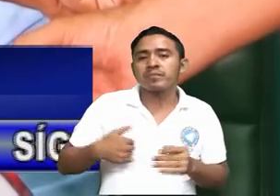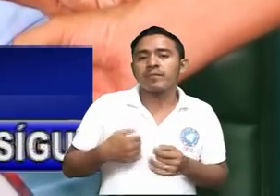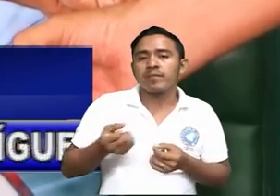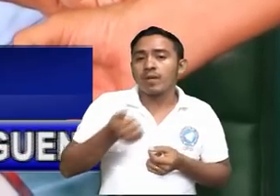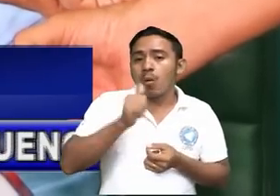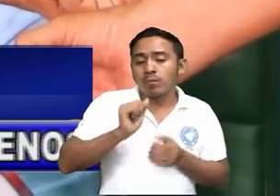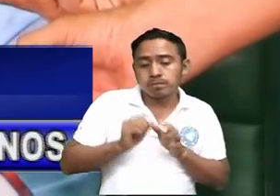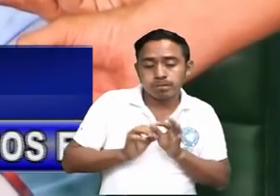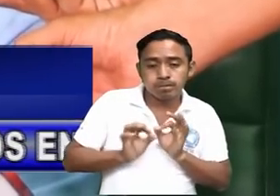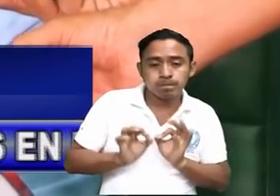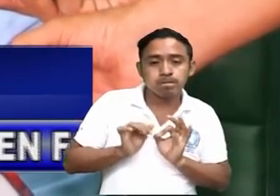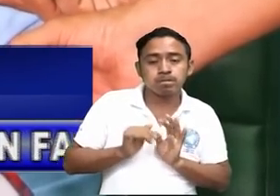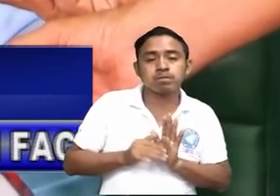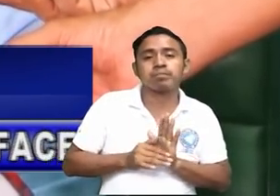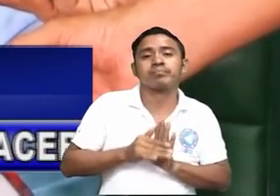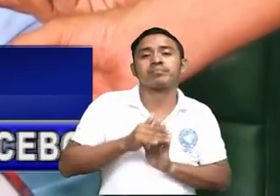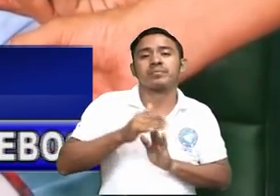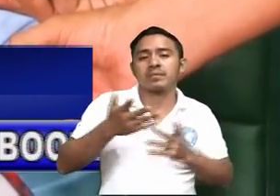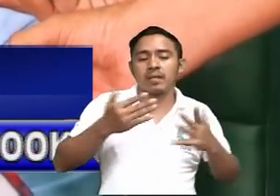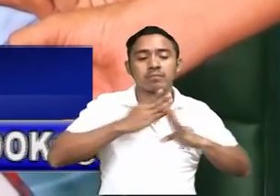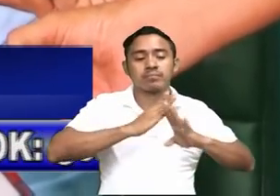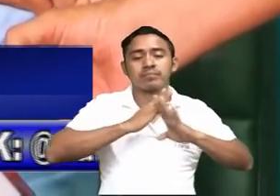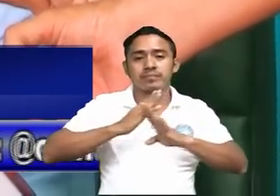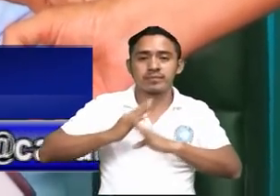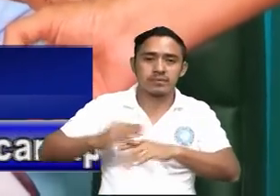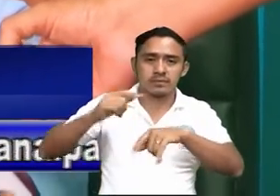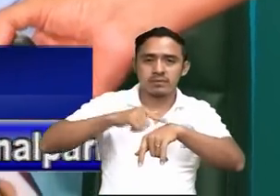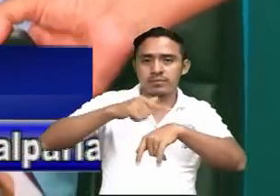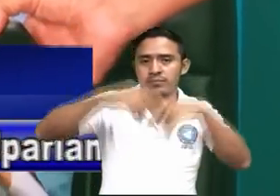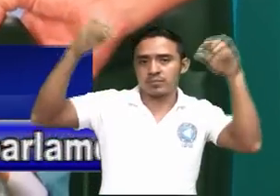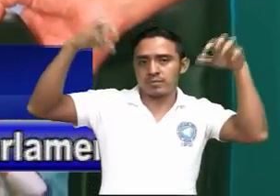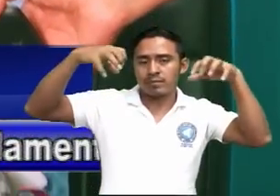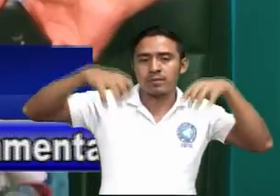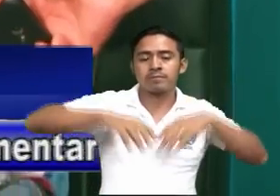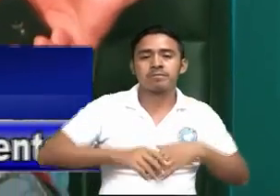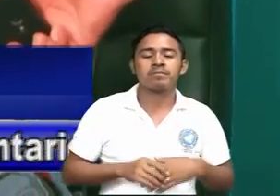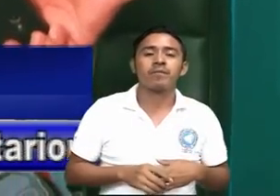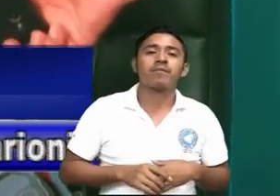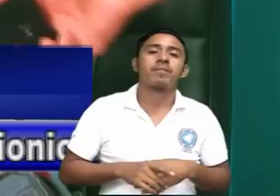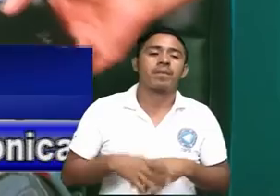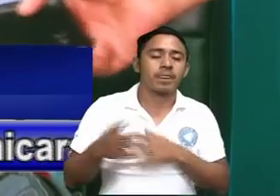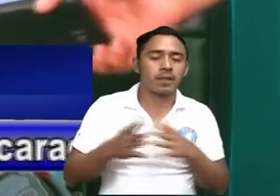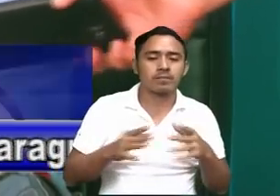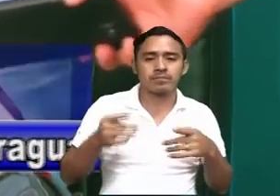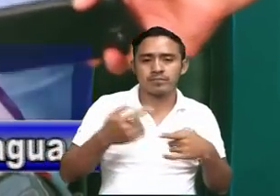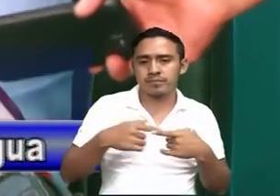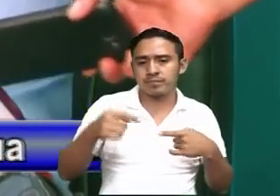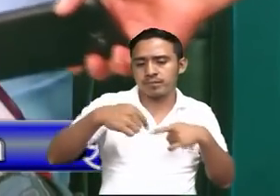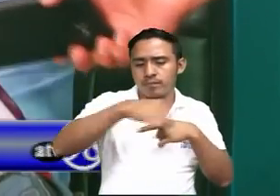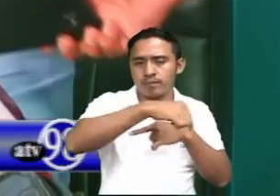fluidez y permite evitar inundaciones en este periodo lluvioso. En el casco urbano de los municipios se han recolectado un total